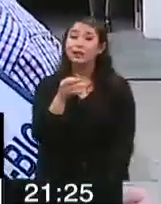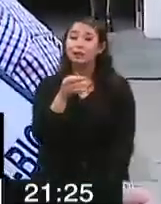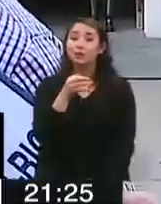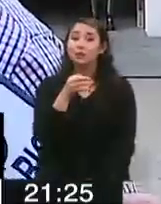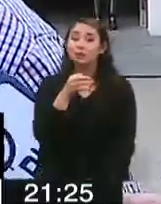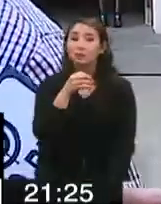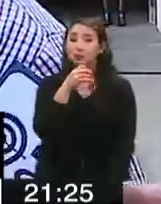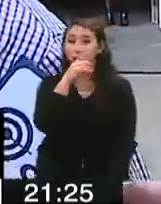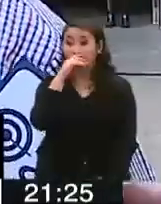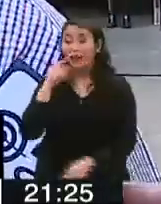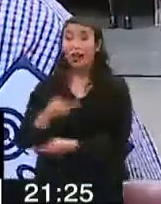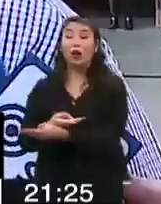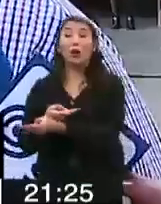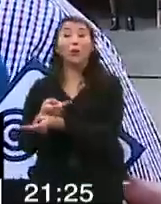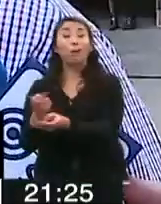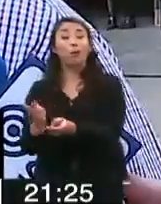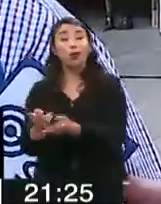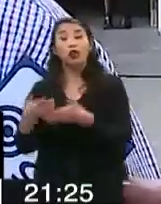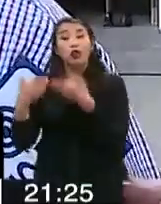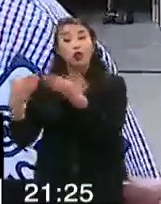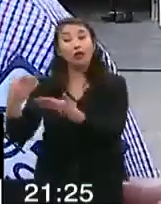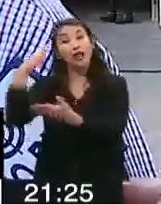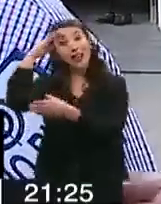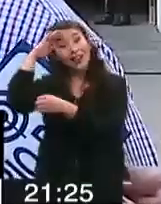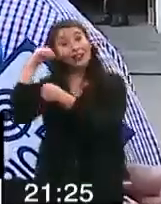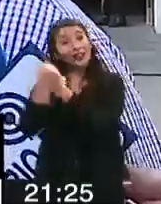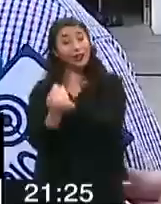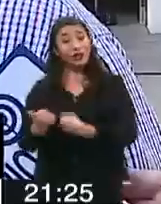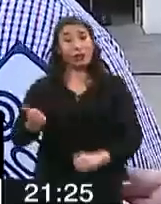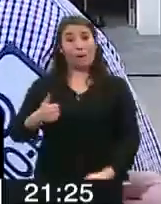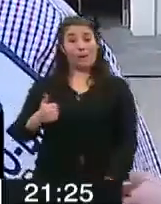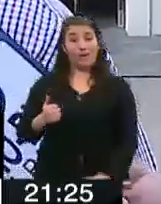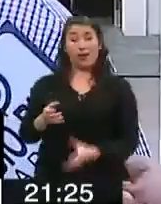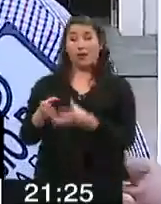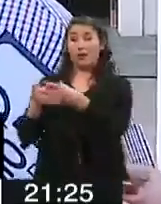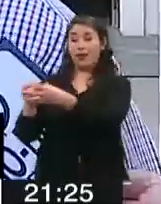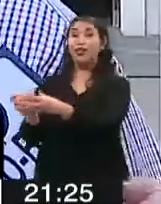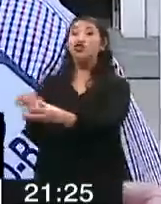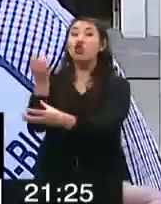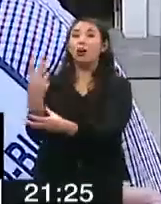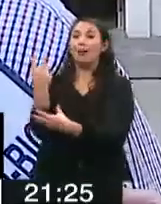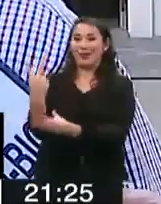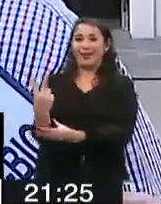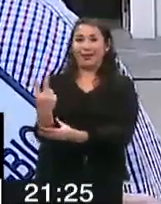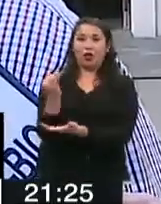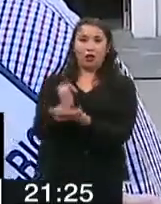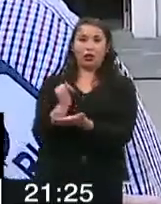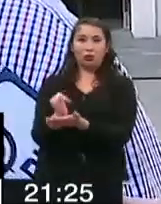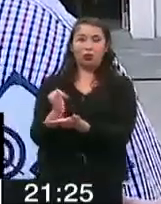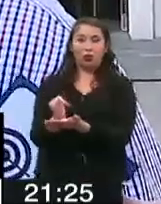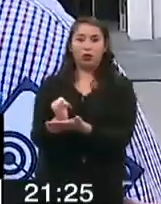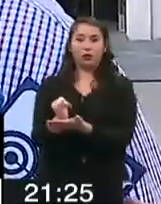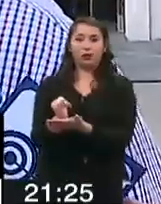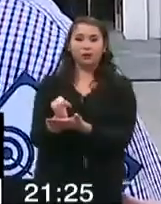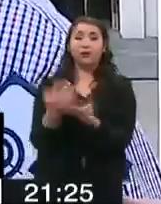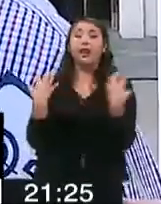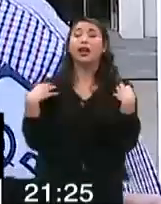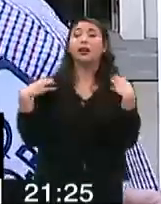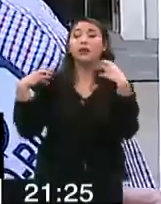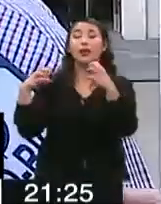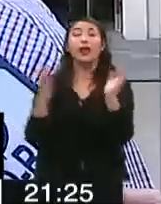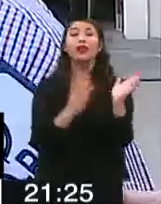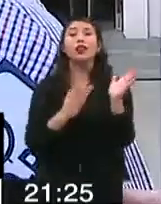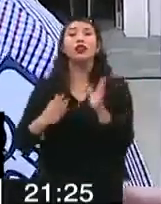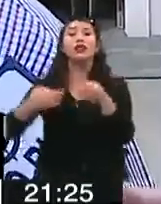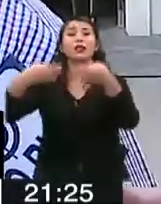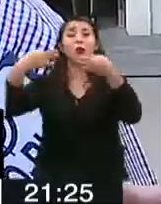de orden y seguridad pública, o sea, carabineros e investigaciones, exclusivamente la tarea de orden y seguridad